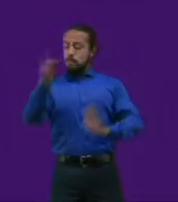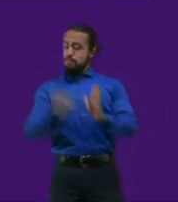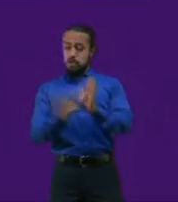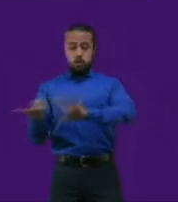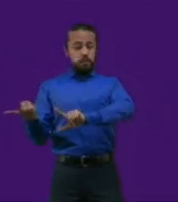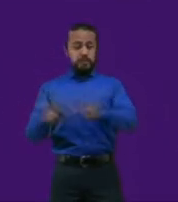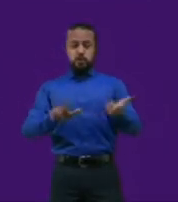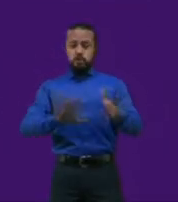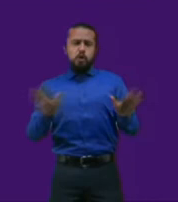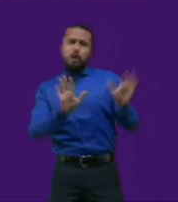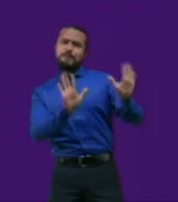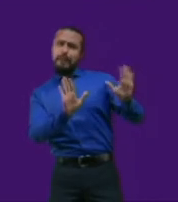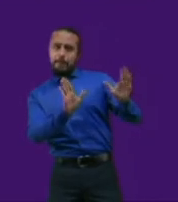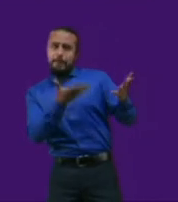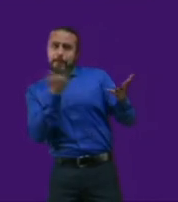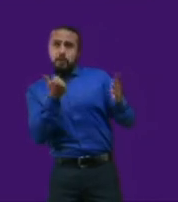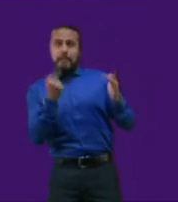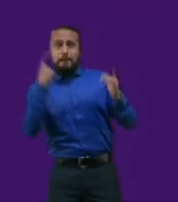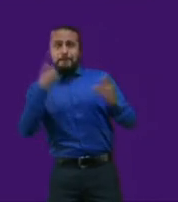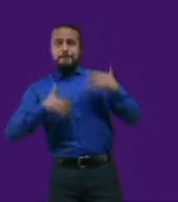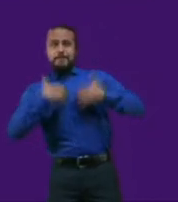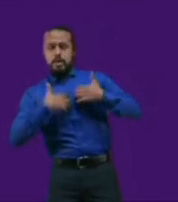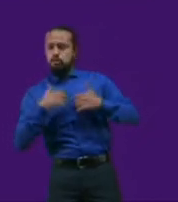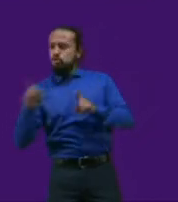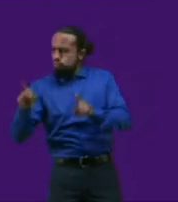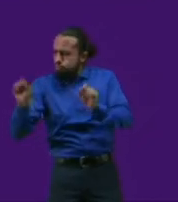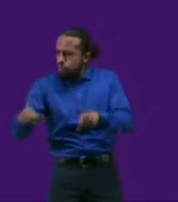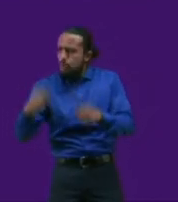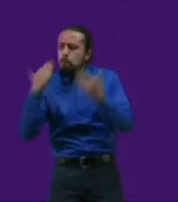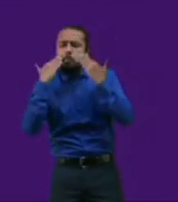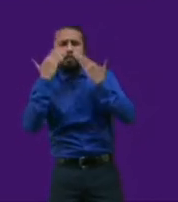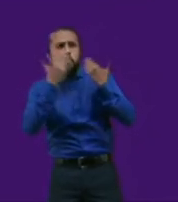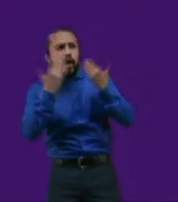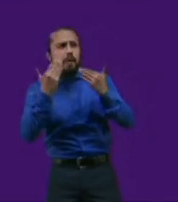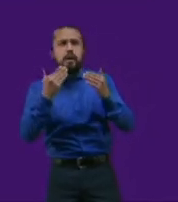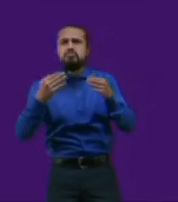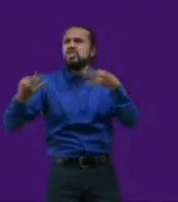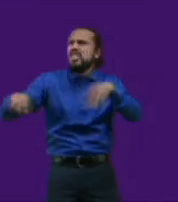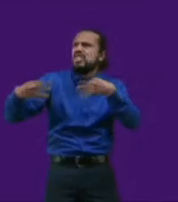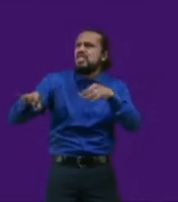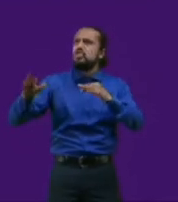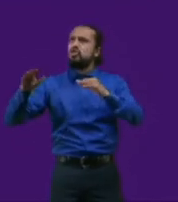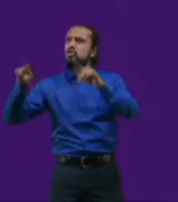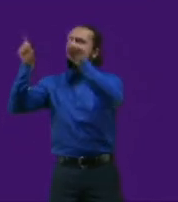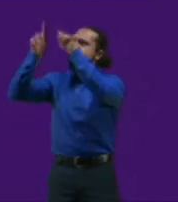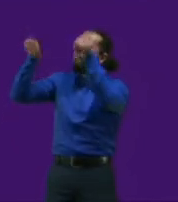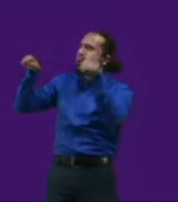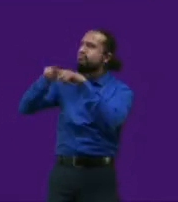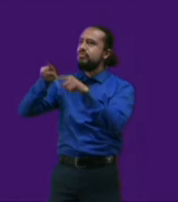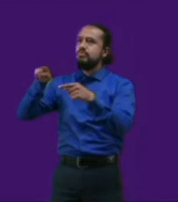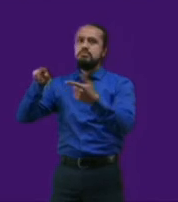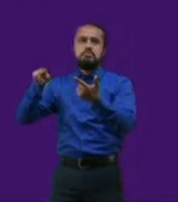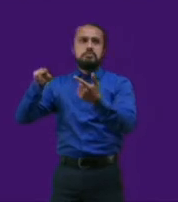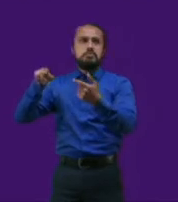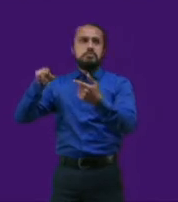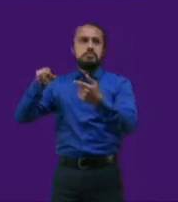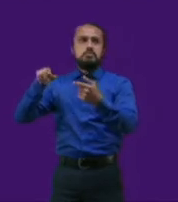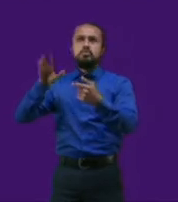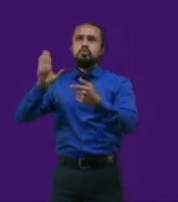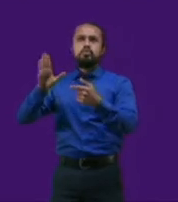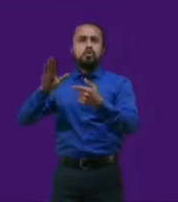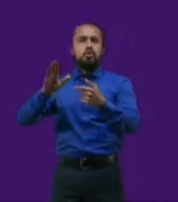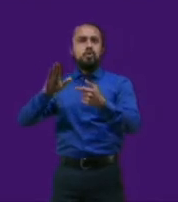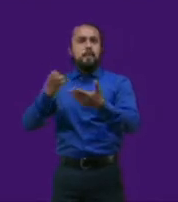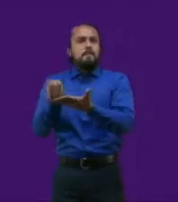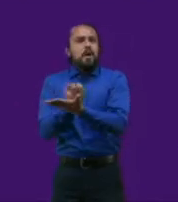hacer unos sketches, pintar unas cositas literal en PowerPoint, pintar cómo